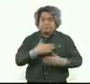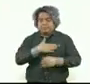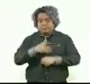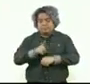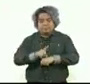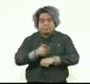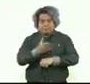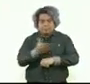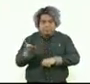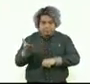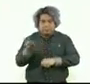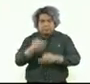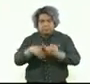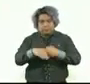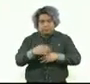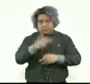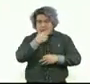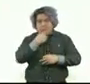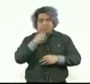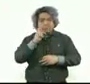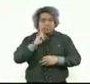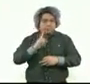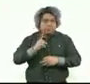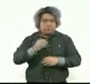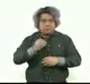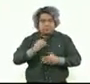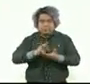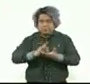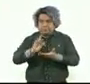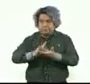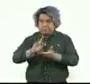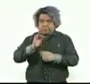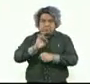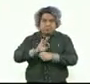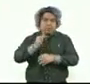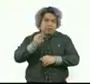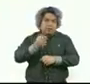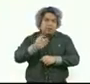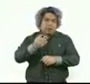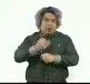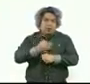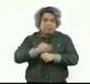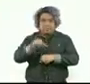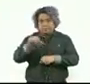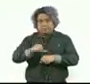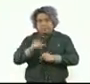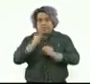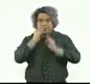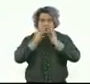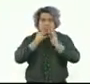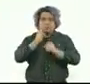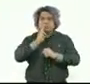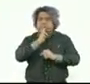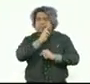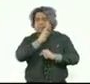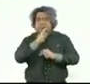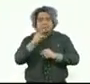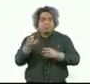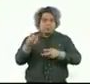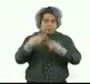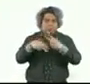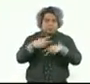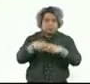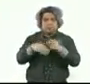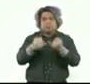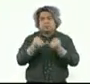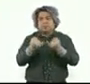días a todos y a todas. Muchas gracias a los medios de comunicación Y sobre todo, muchísimas gracias al Instituto de